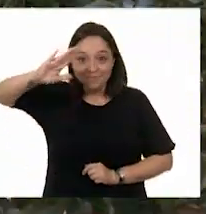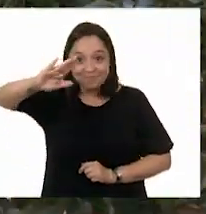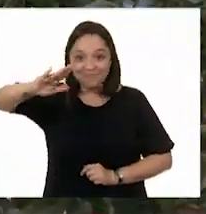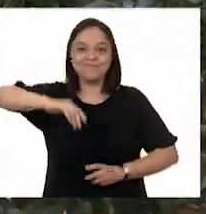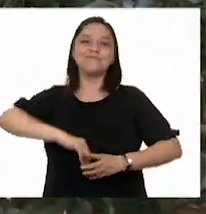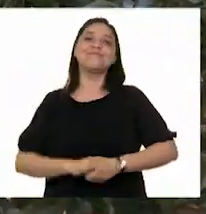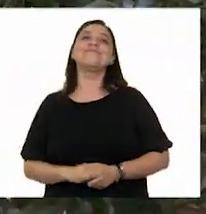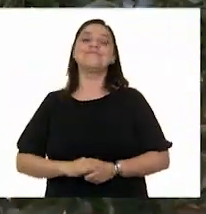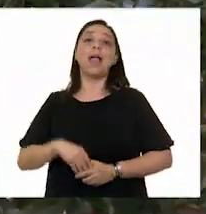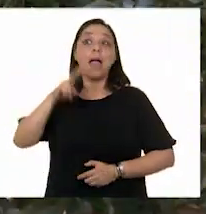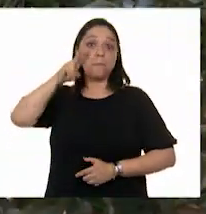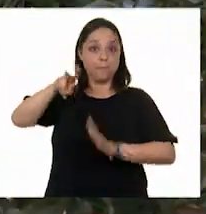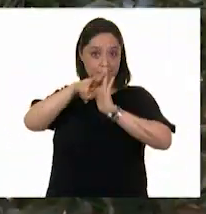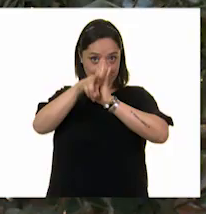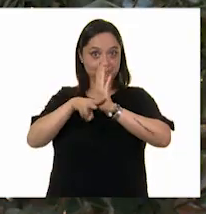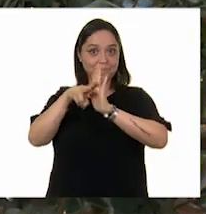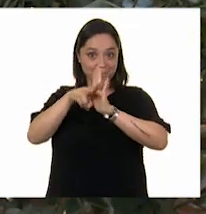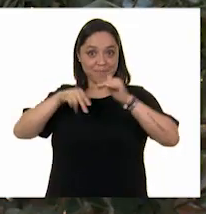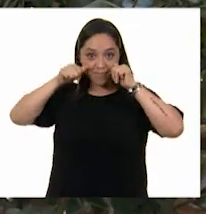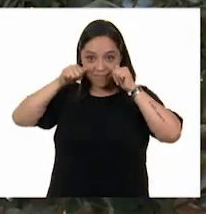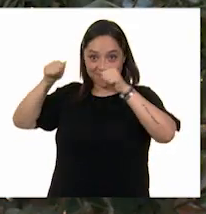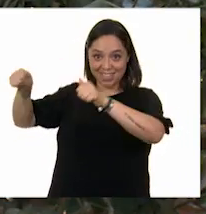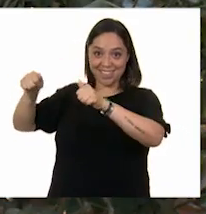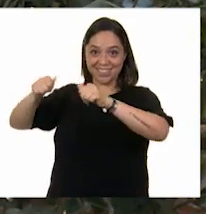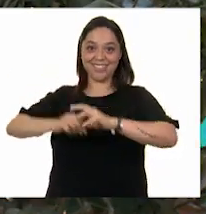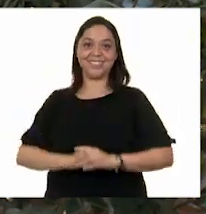¡Hola! ¡Vamos a ver el siguiente video!